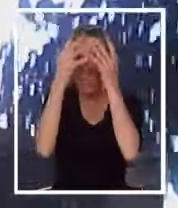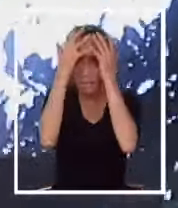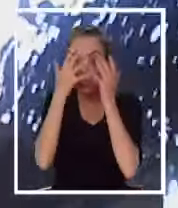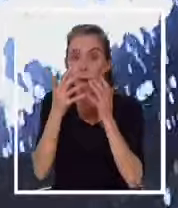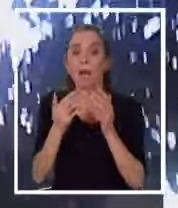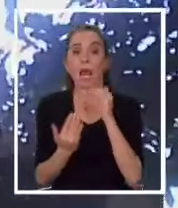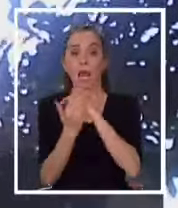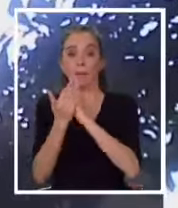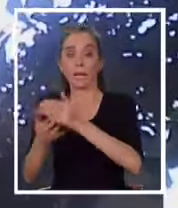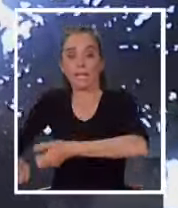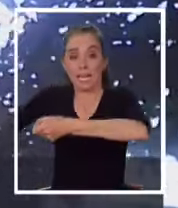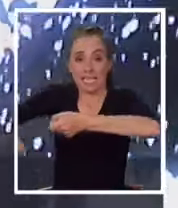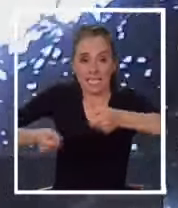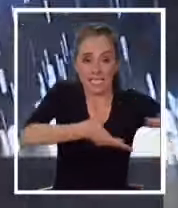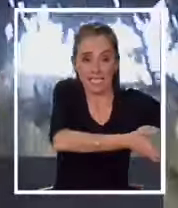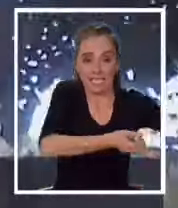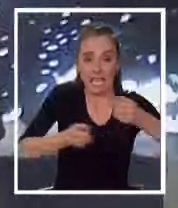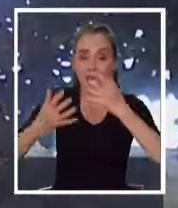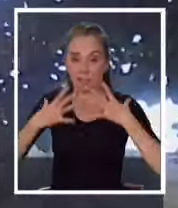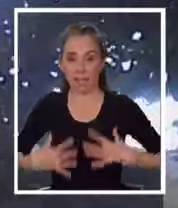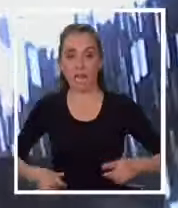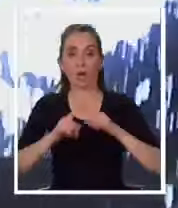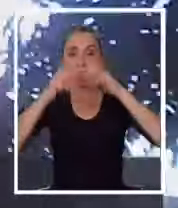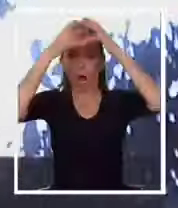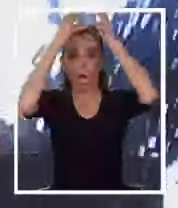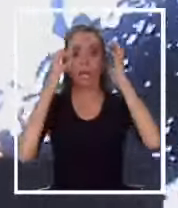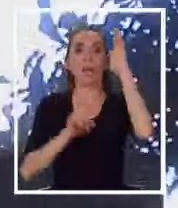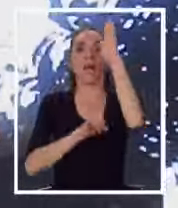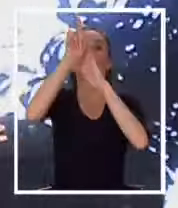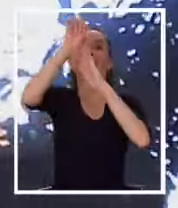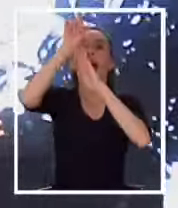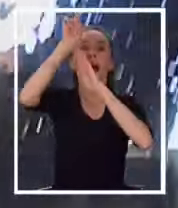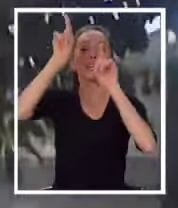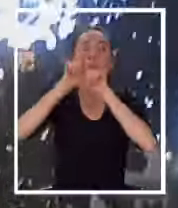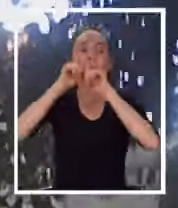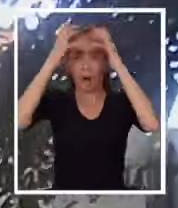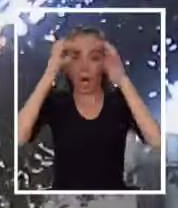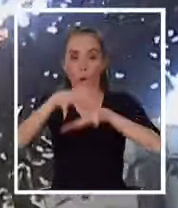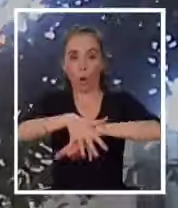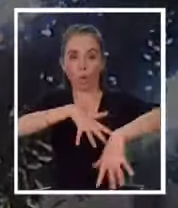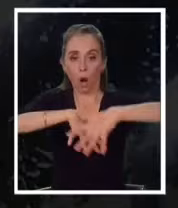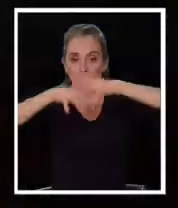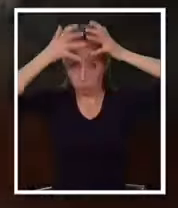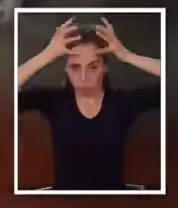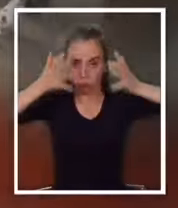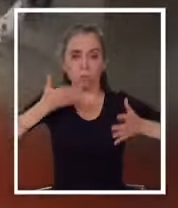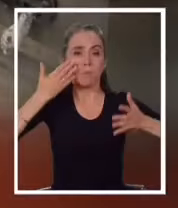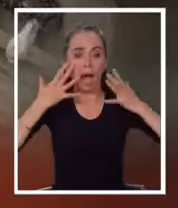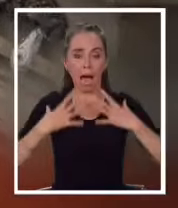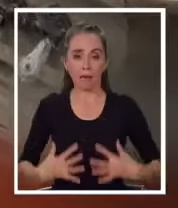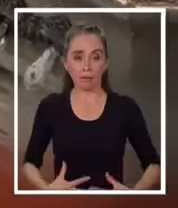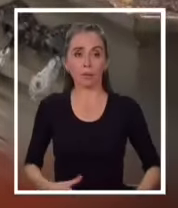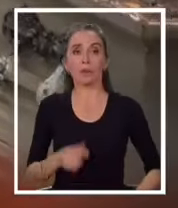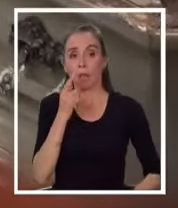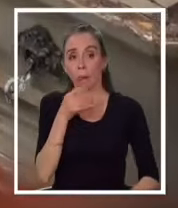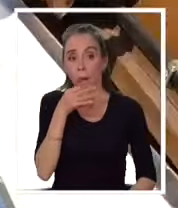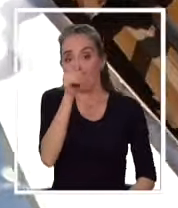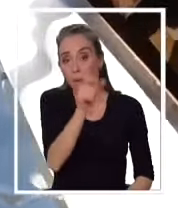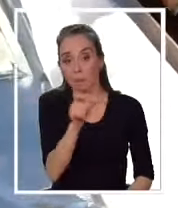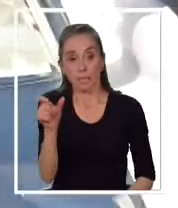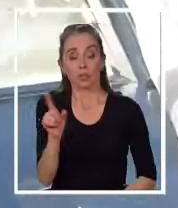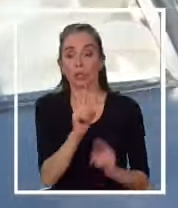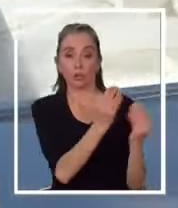saca esto en la mañana viene con su traje astronauta. Blanco, claro, con los guantes, ya. Otras cosas. Muchas veces son personas que no tienen